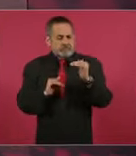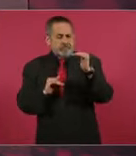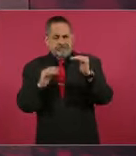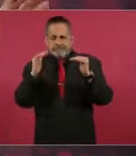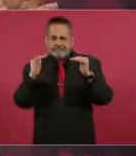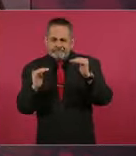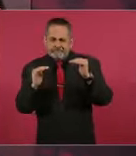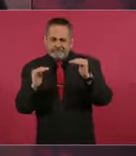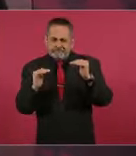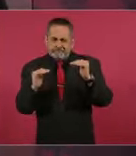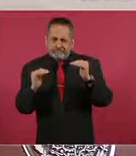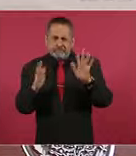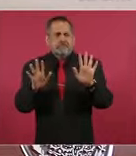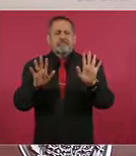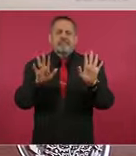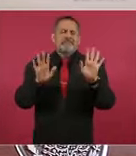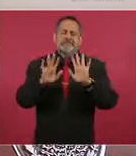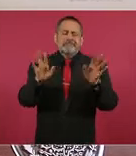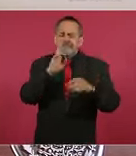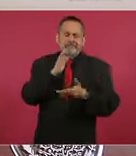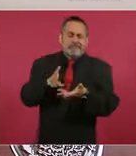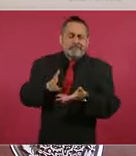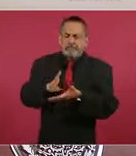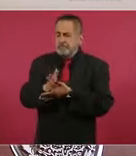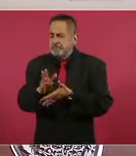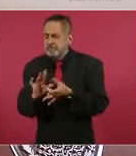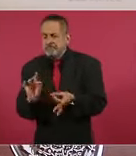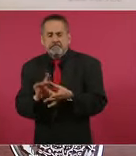pero no podemos meternos